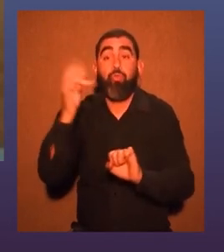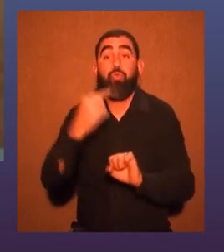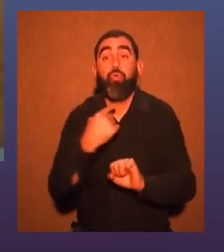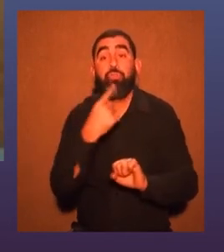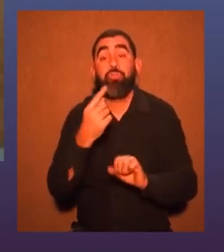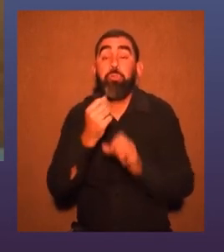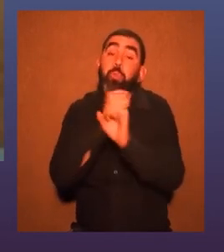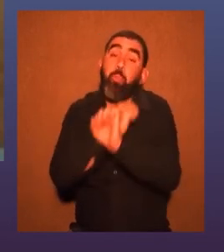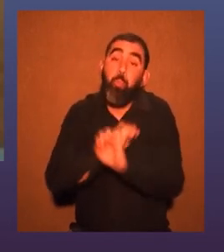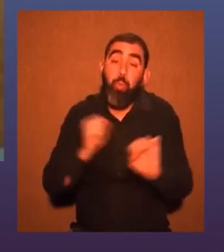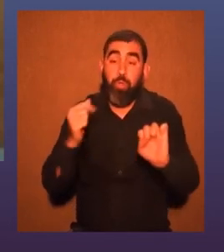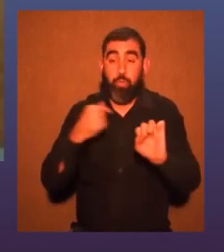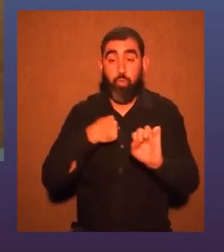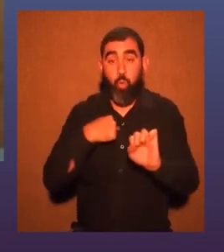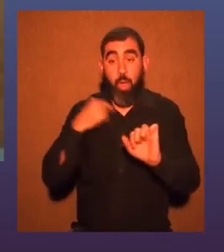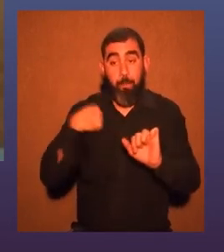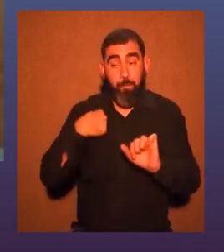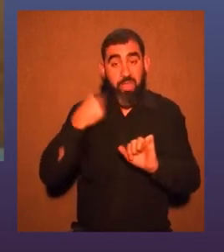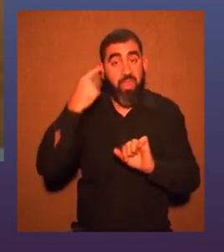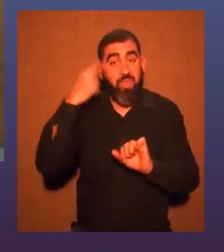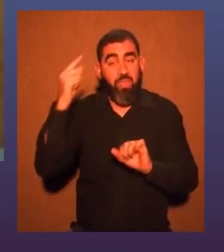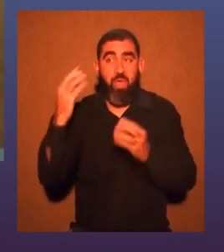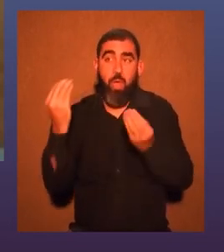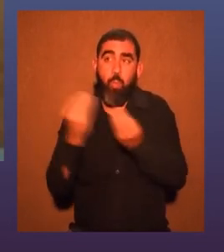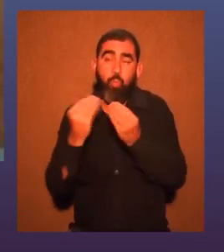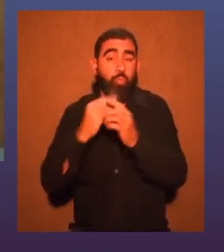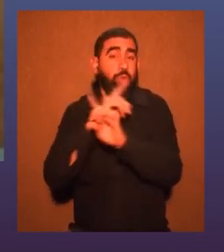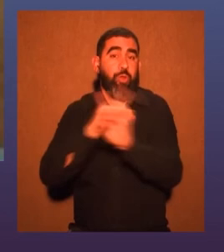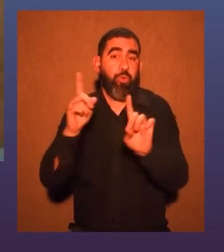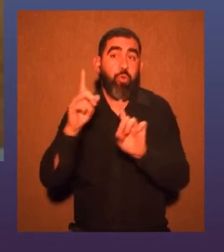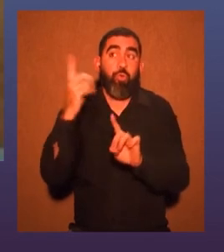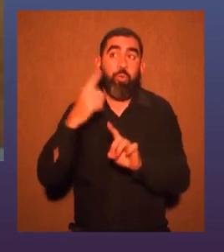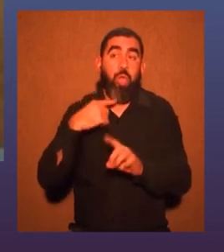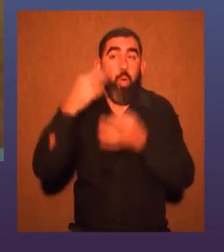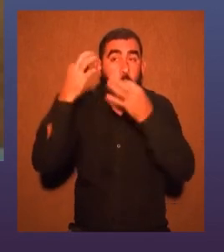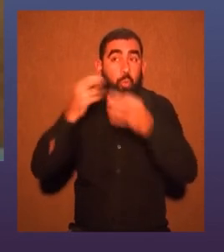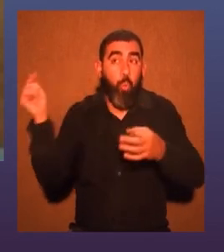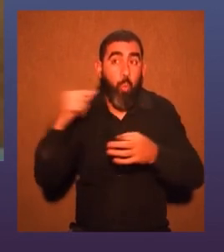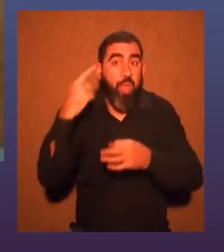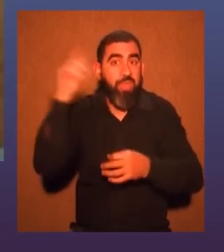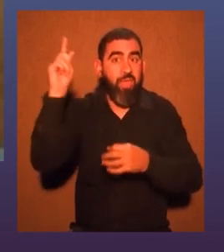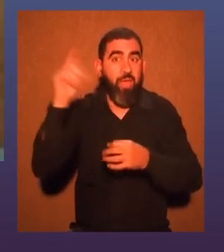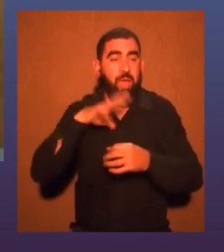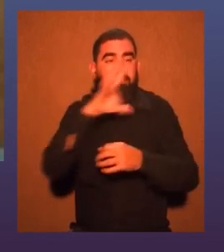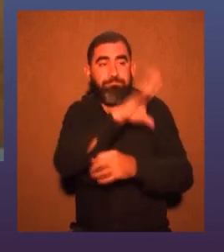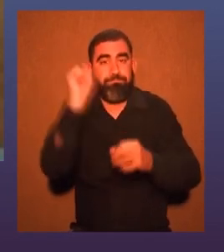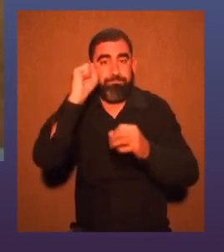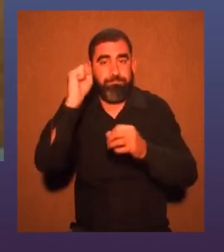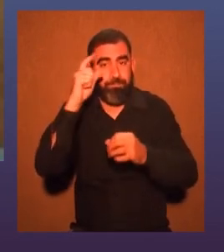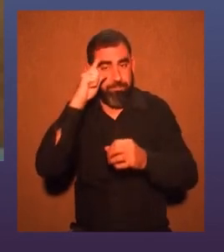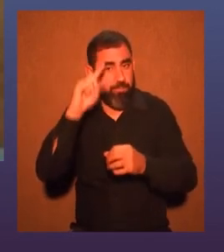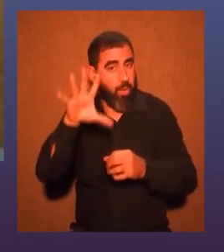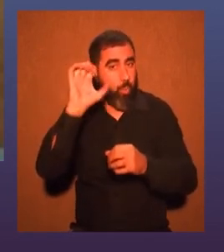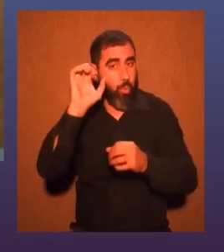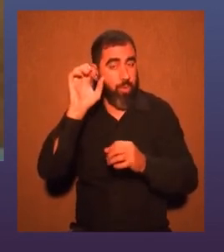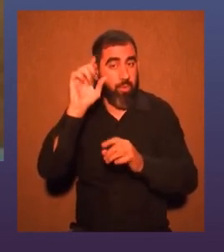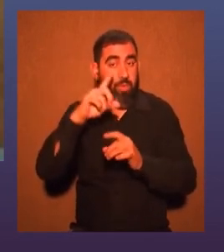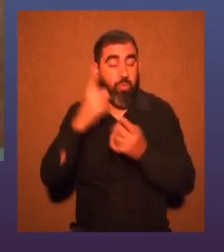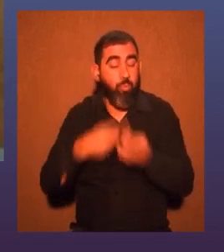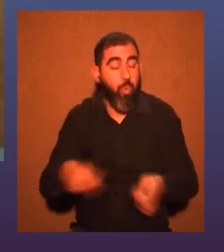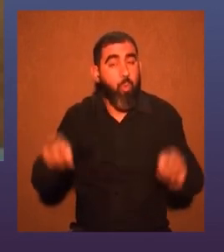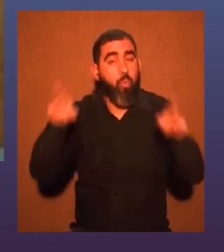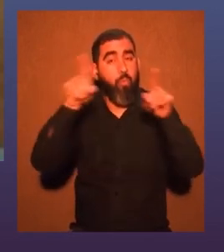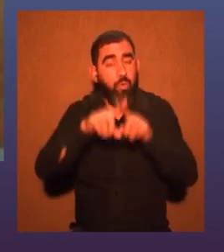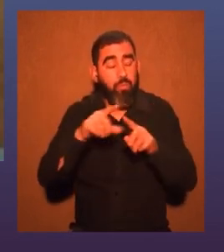cierto que en mi caso, por lo menos, las ideas no abundan, entonces una vez que aparece una idea hay que capturarla de alguna manera, y a veces uno cuando vuelve a